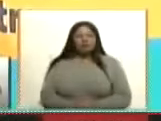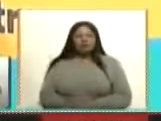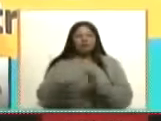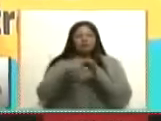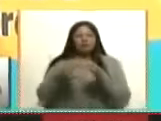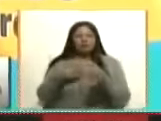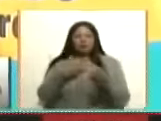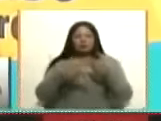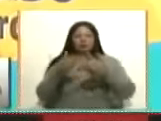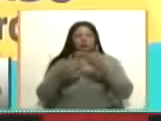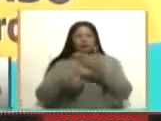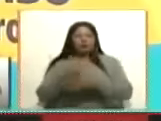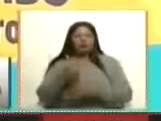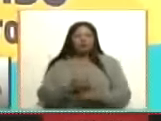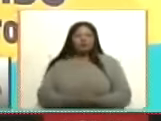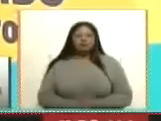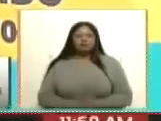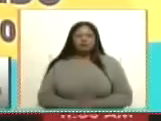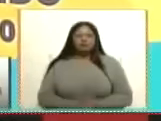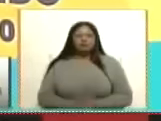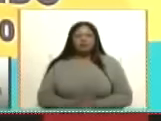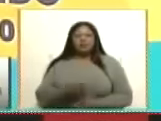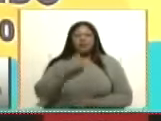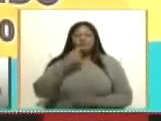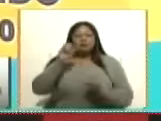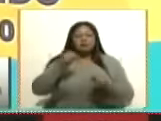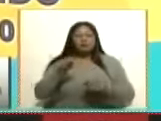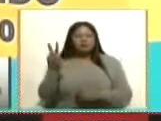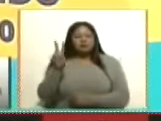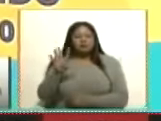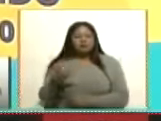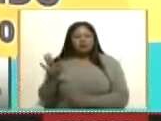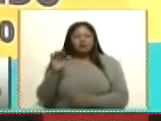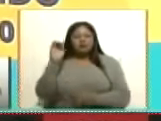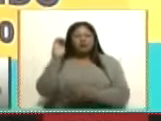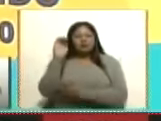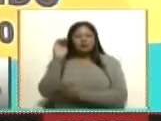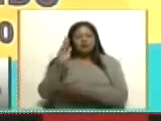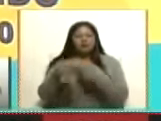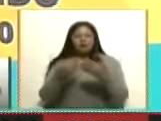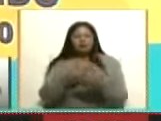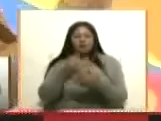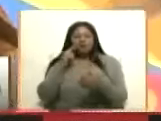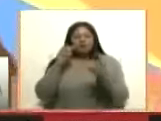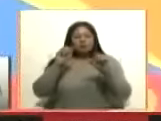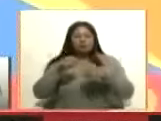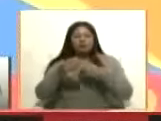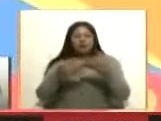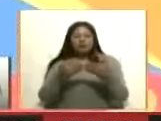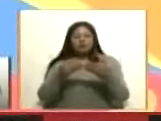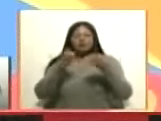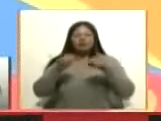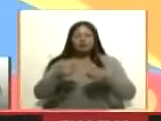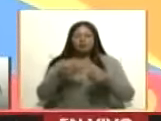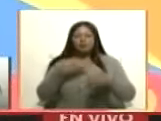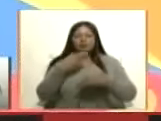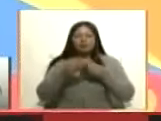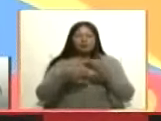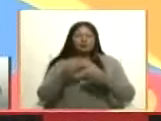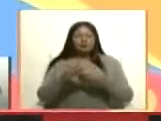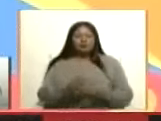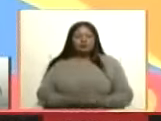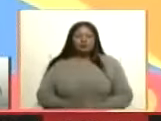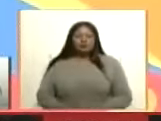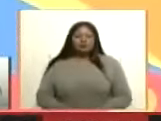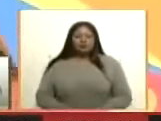construir más y ayer dijimos sí a Venezuela Sí al futuro sí a lo grande sí a lo hermoso y ahora sí a la creación del estado